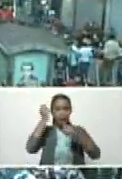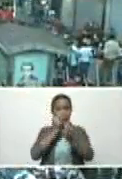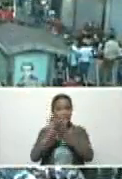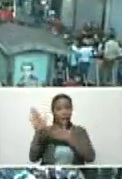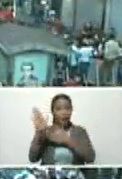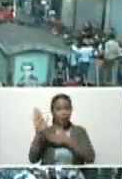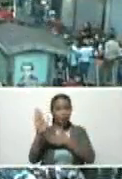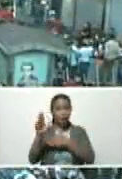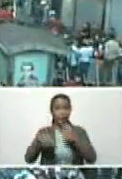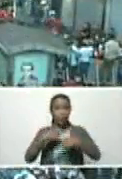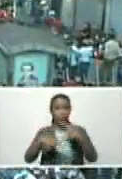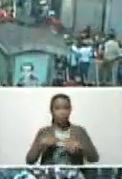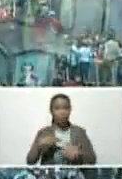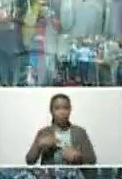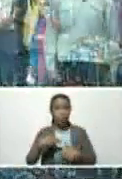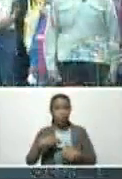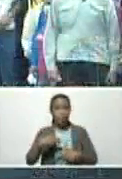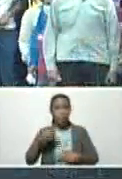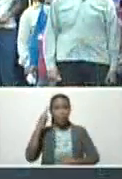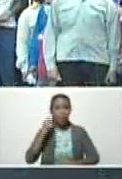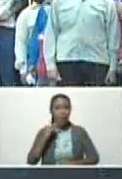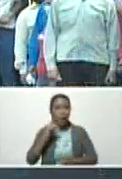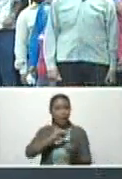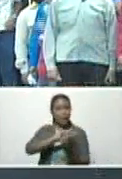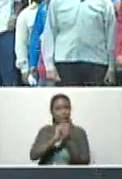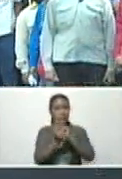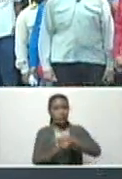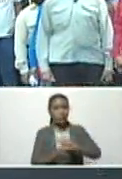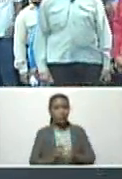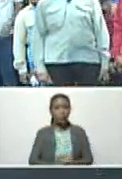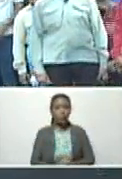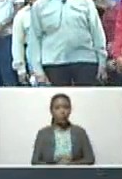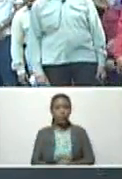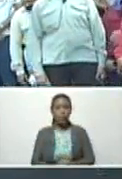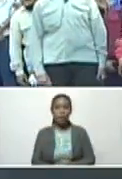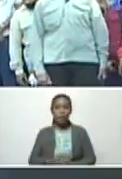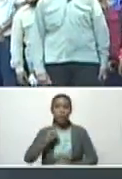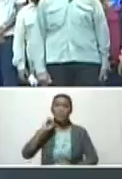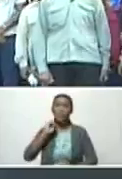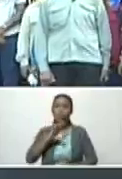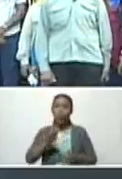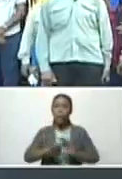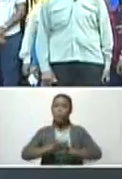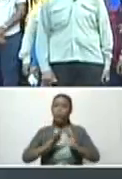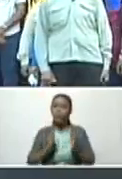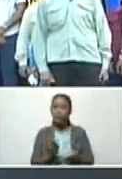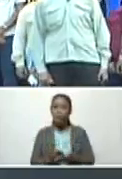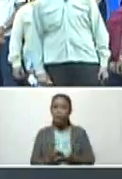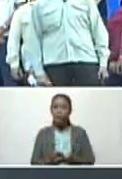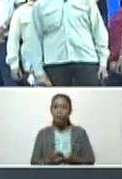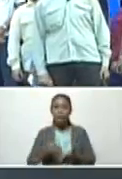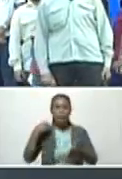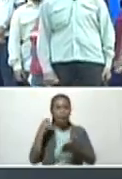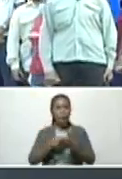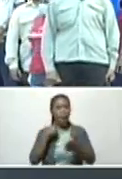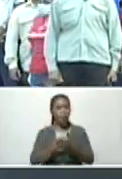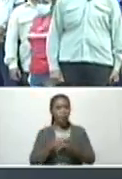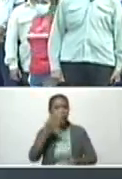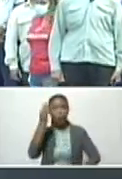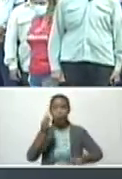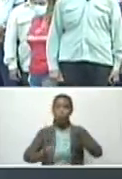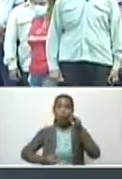Bolivariana, que se convirtió en un mito mundial en la lucha por la